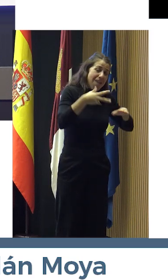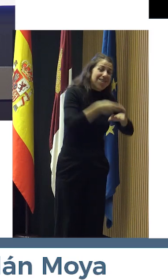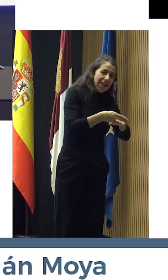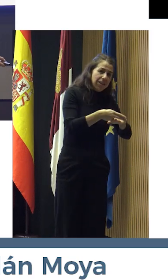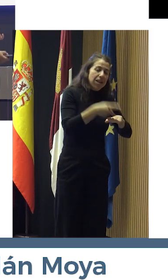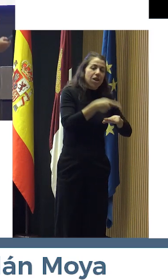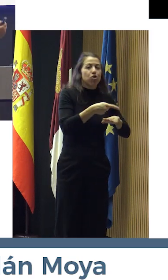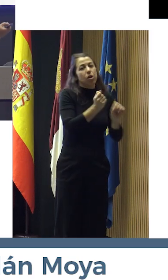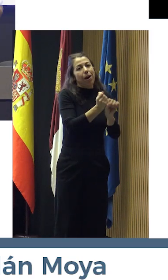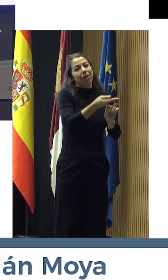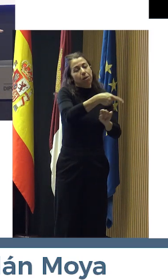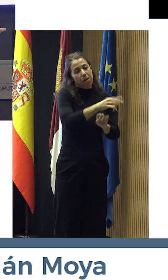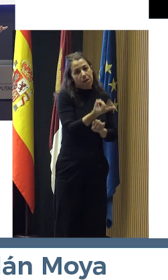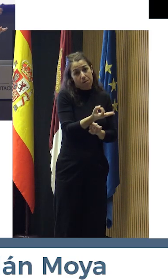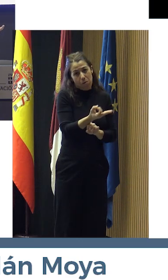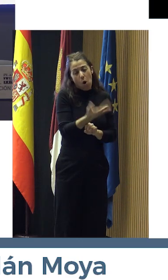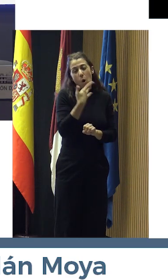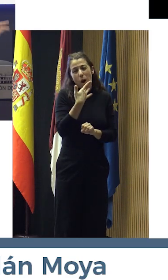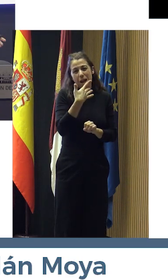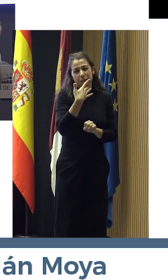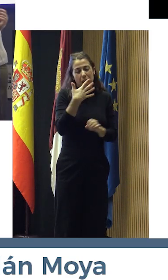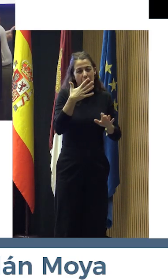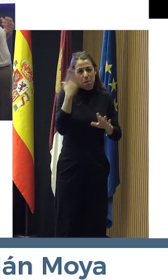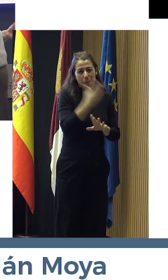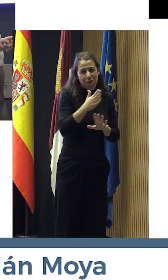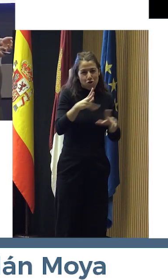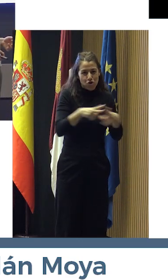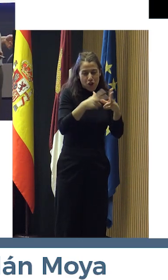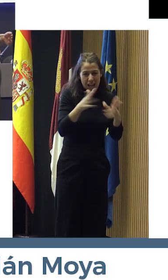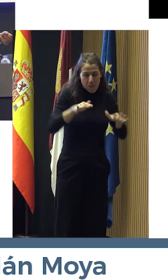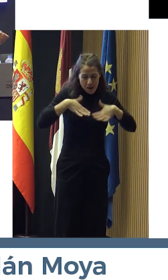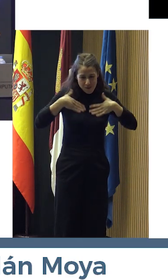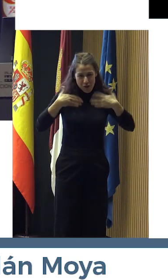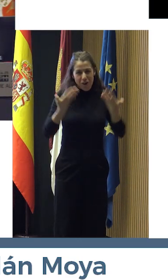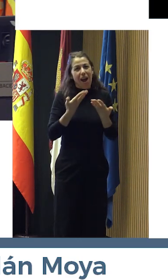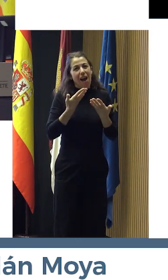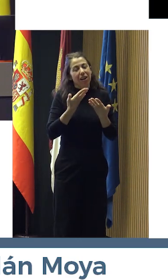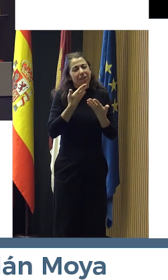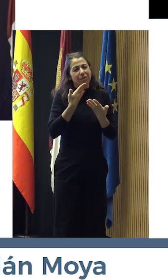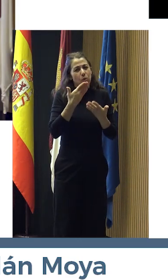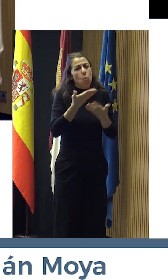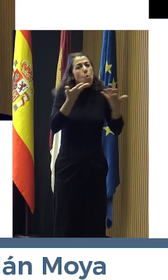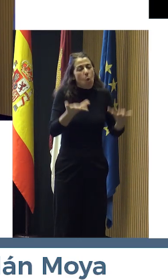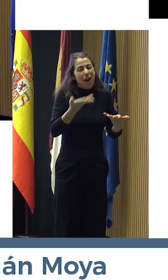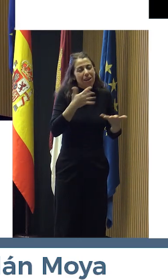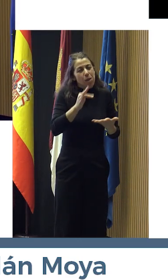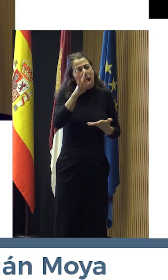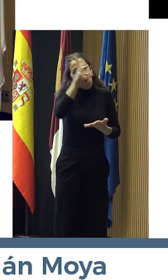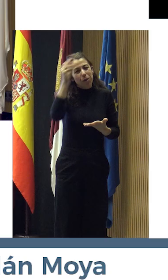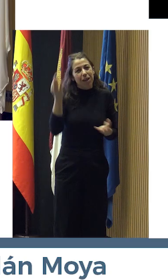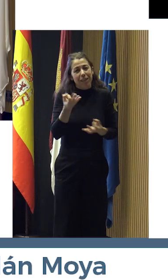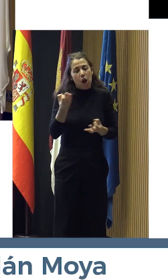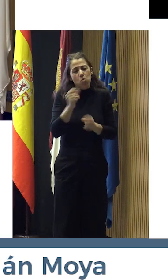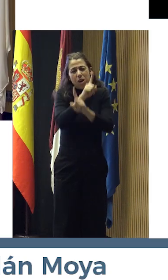que abordarlo. Comprender todo ese impacto emocional y social que tiene el diagnóstico, ¿no? Y sobre todo, no olvidar hacernos